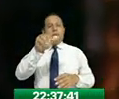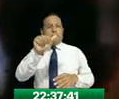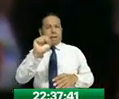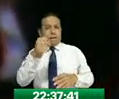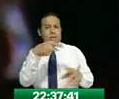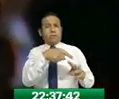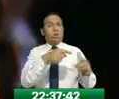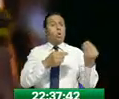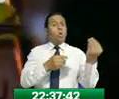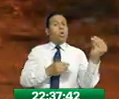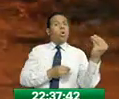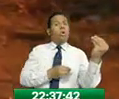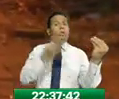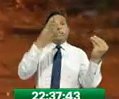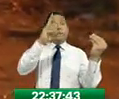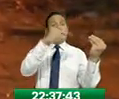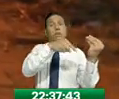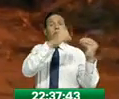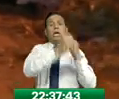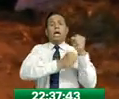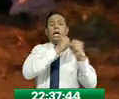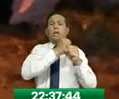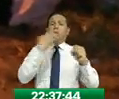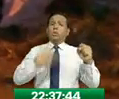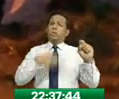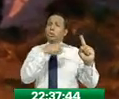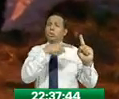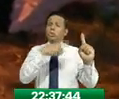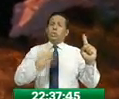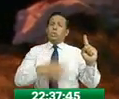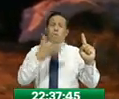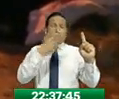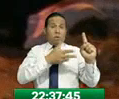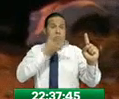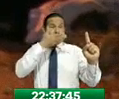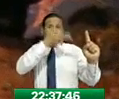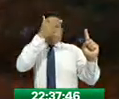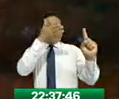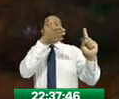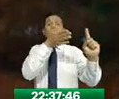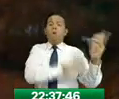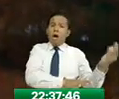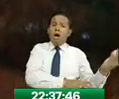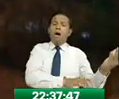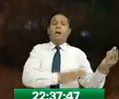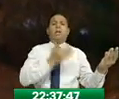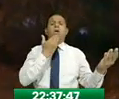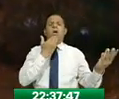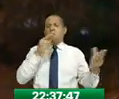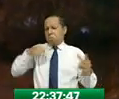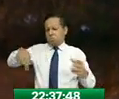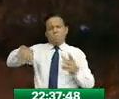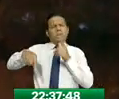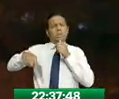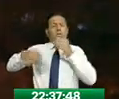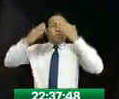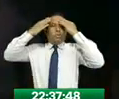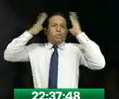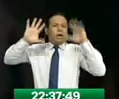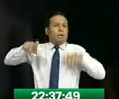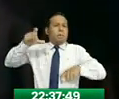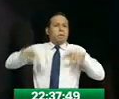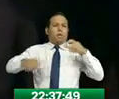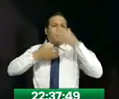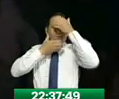de 16 años, habitante del sector, fue asesinado de varios disparos por sujetos desconocidos. Lo